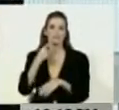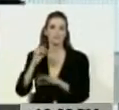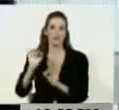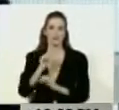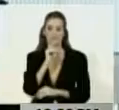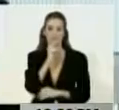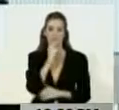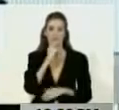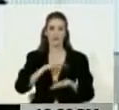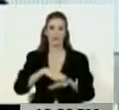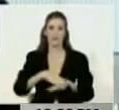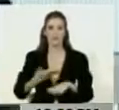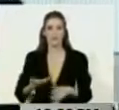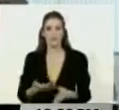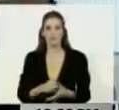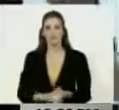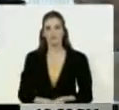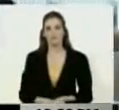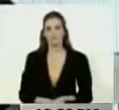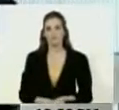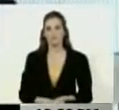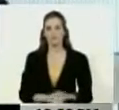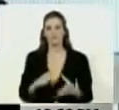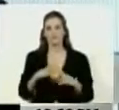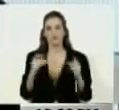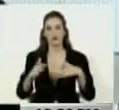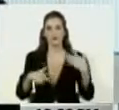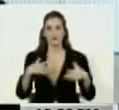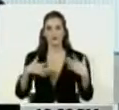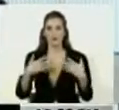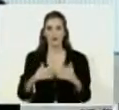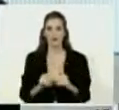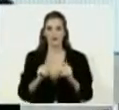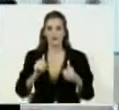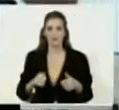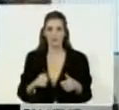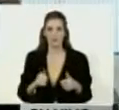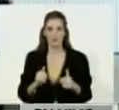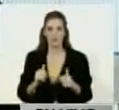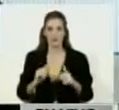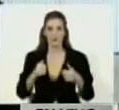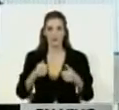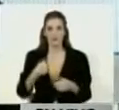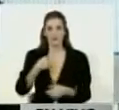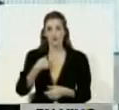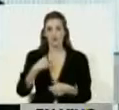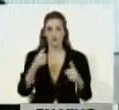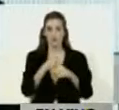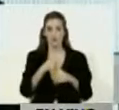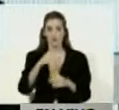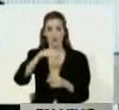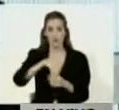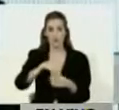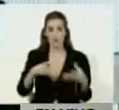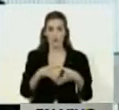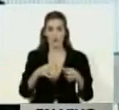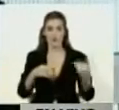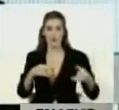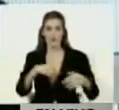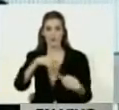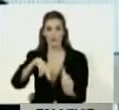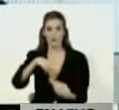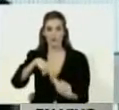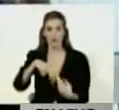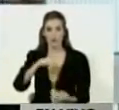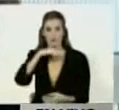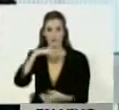Porque en resumen, toda esta actividad inicial la comenzamos cuando yo era militante del movimiento de izquierda